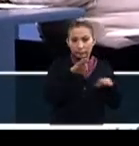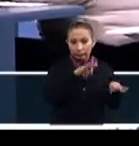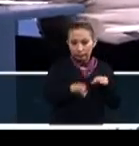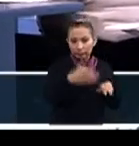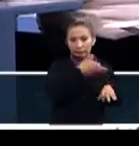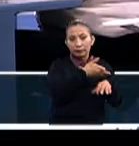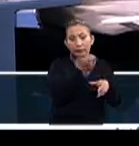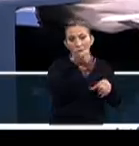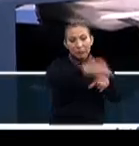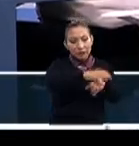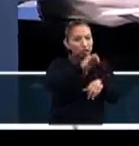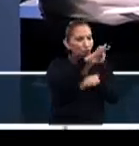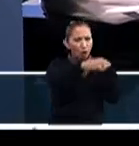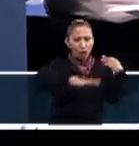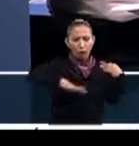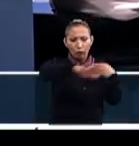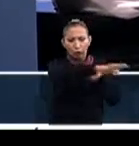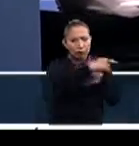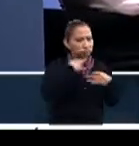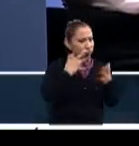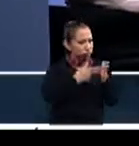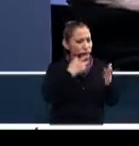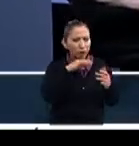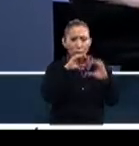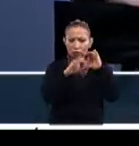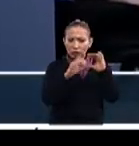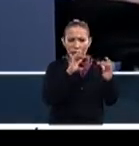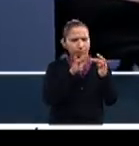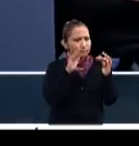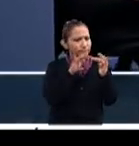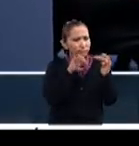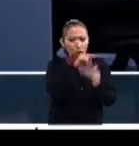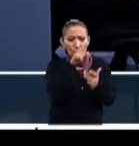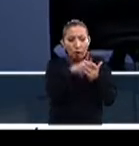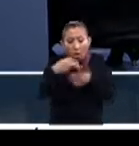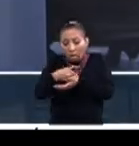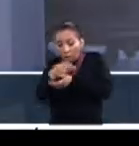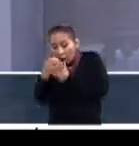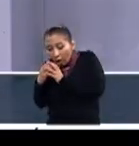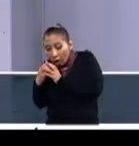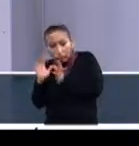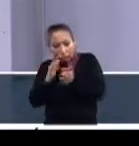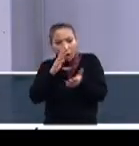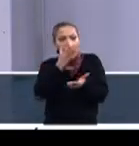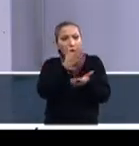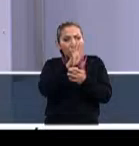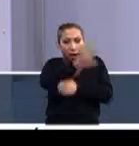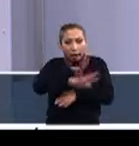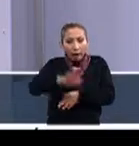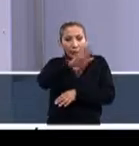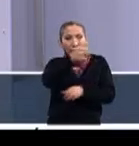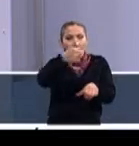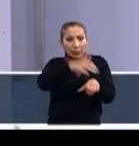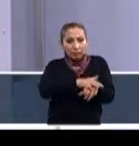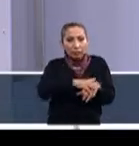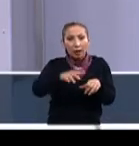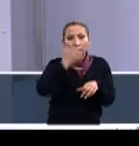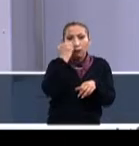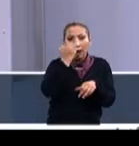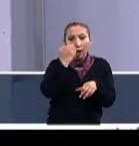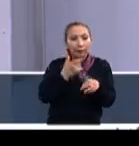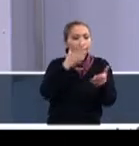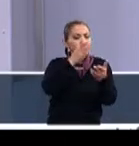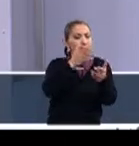trabajadores administrativos, tenemos constante comunicación. Nosotros no estamos en lugares escondidos, sino generalmente ahí en el área administrativa de la